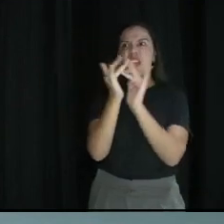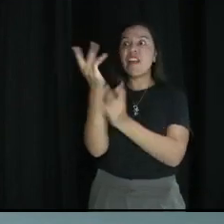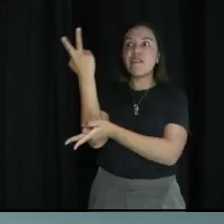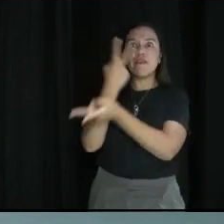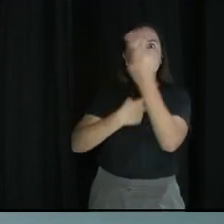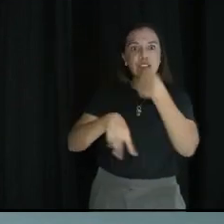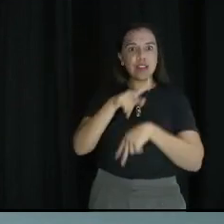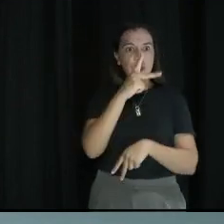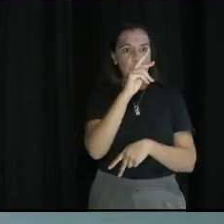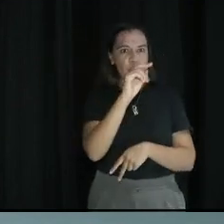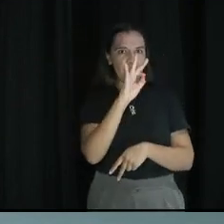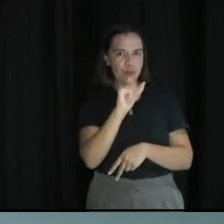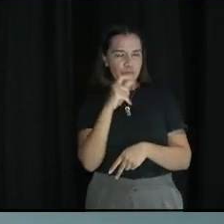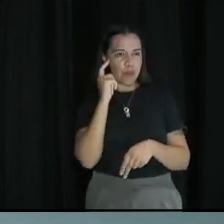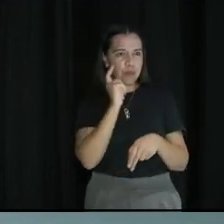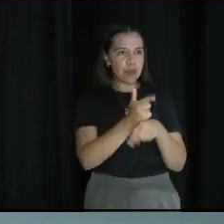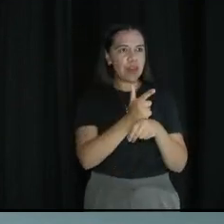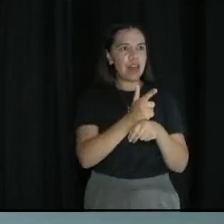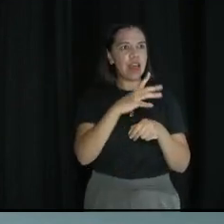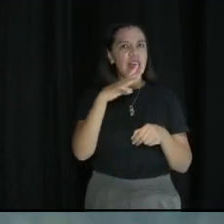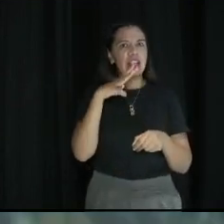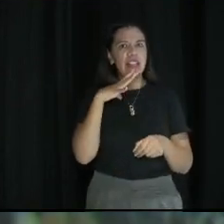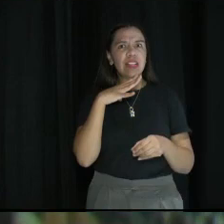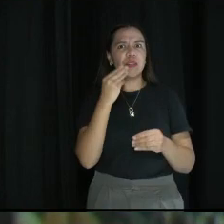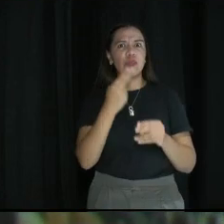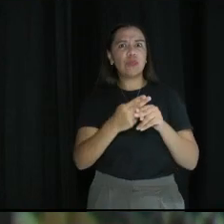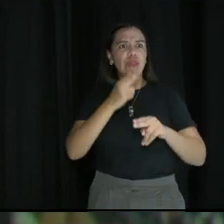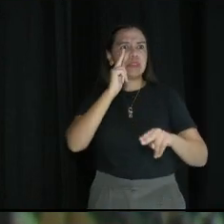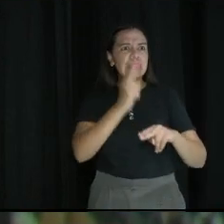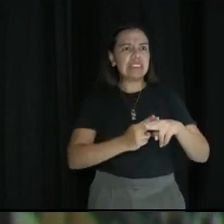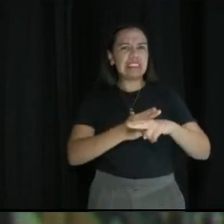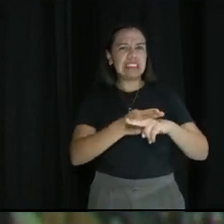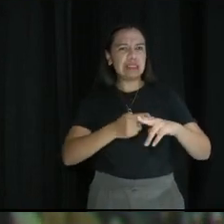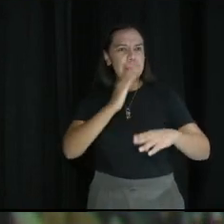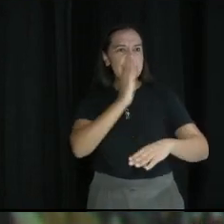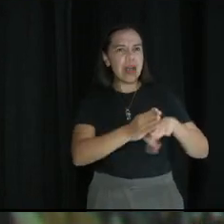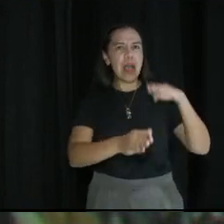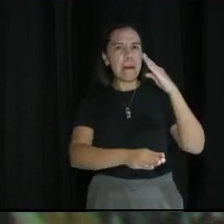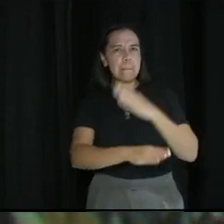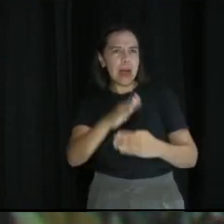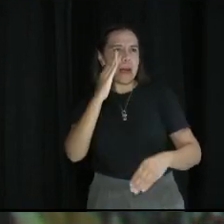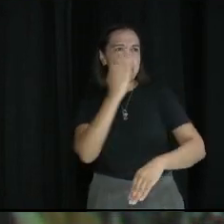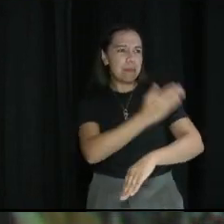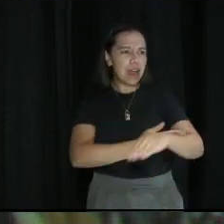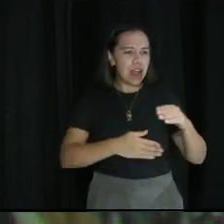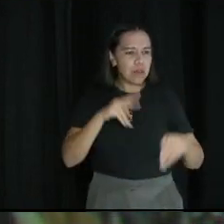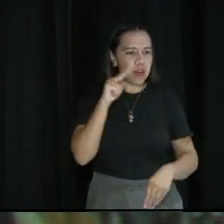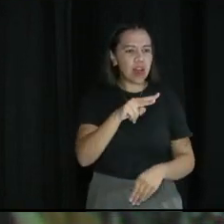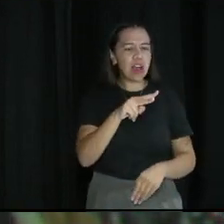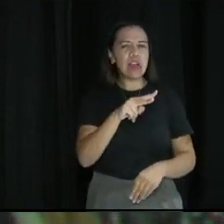este ejemplar sufre diversas mutilaciones. La imagen, no quise